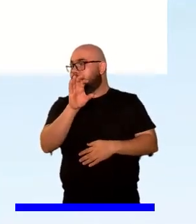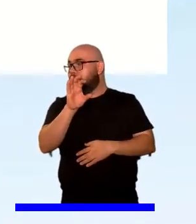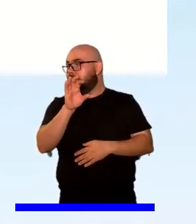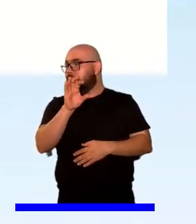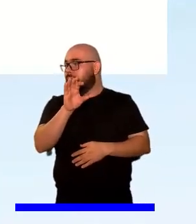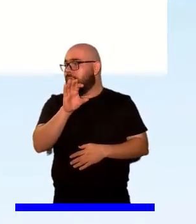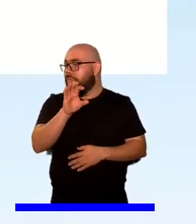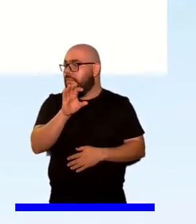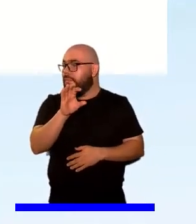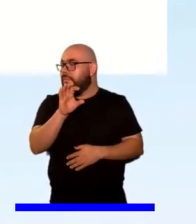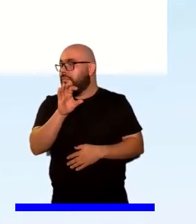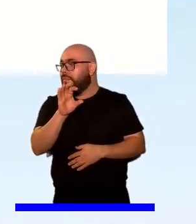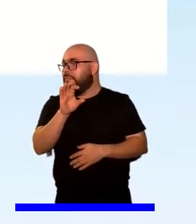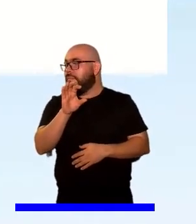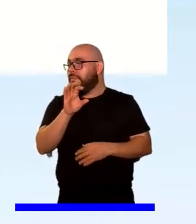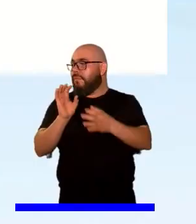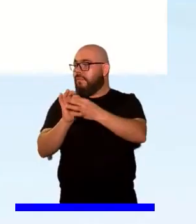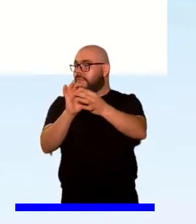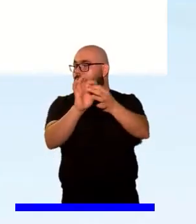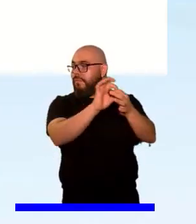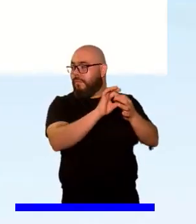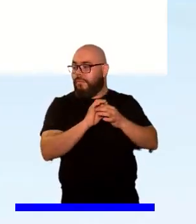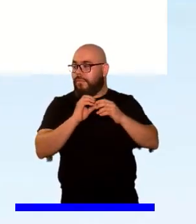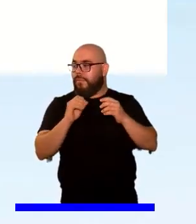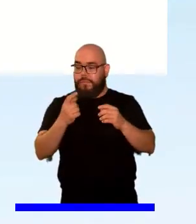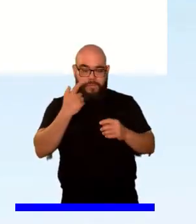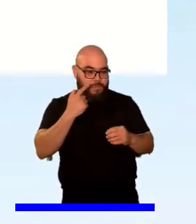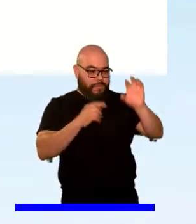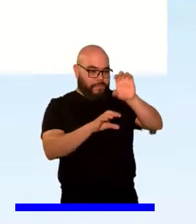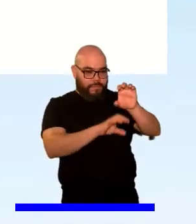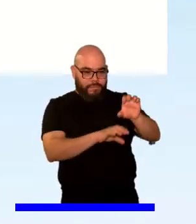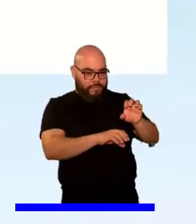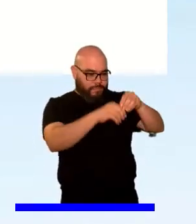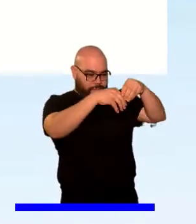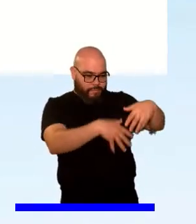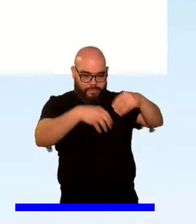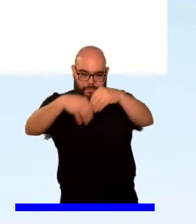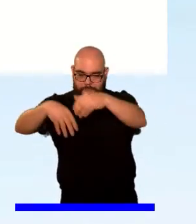de, llamémoslo, orquestación, que es cuando yo ya tengo varios de esos, cómo los voy a poner a interactuar.